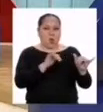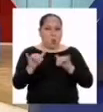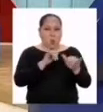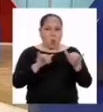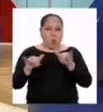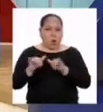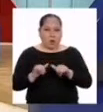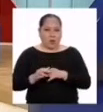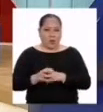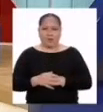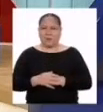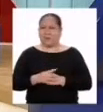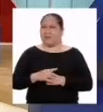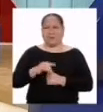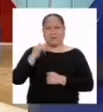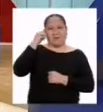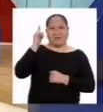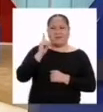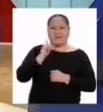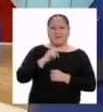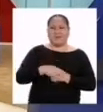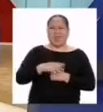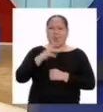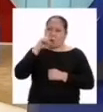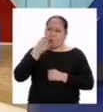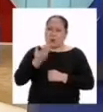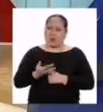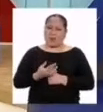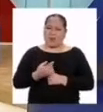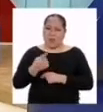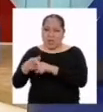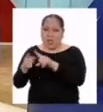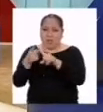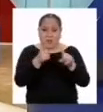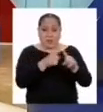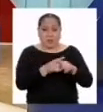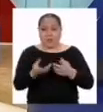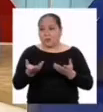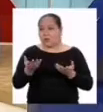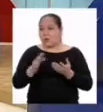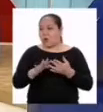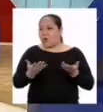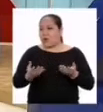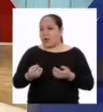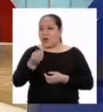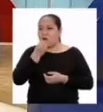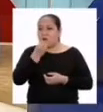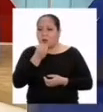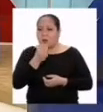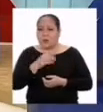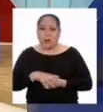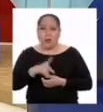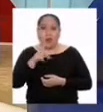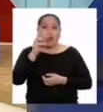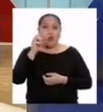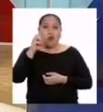No creo, y qué aburrido sería. Sin la diversidad no existirían platos como el lomo saltado, que es la mezcla entre